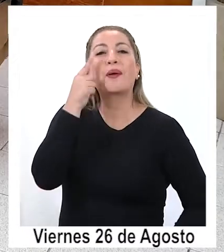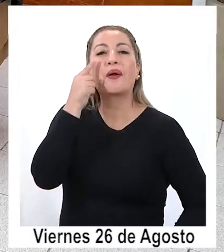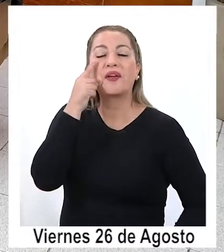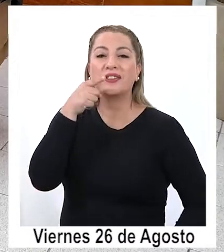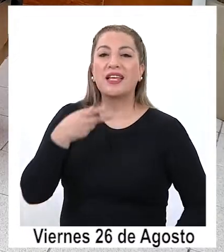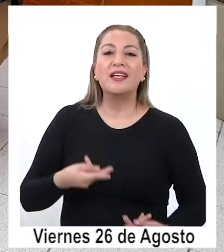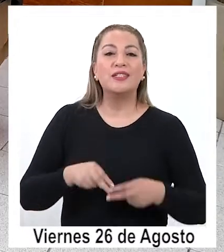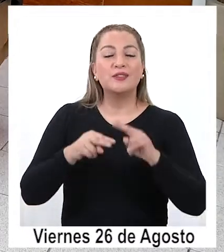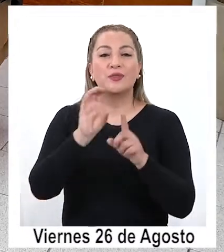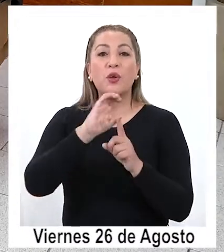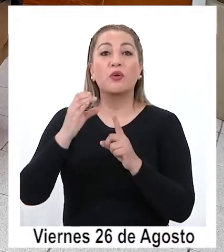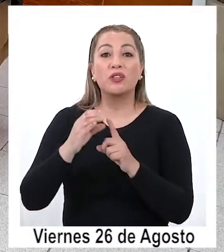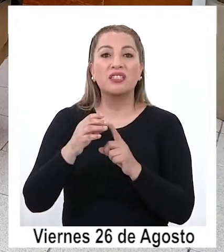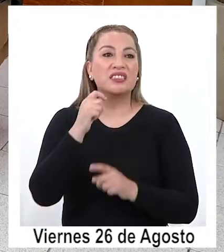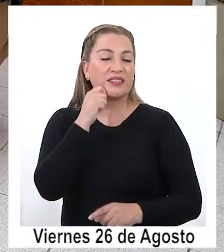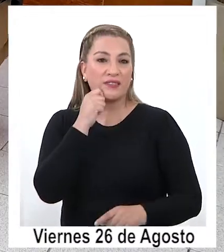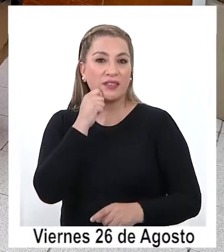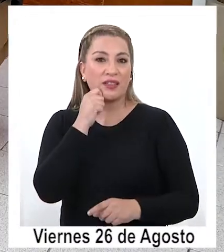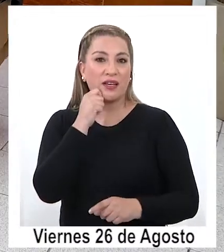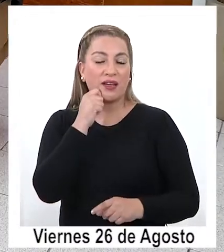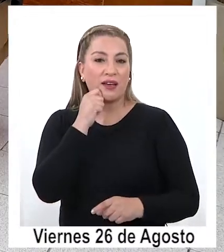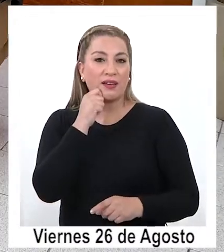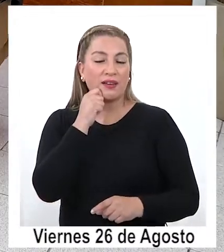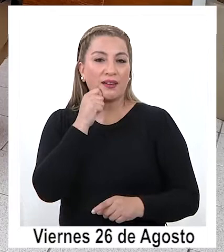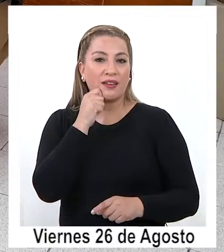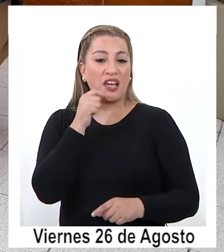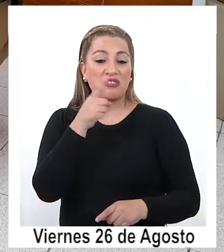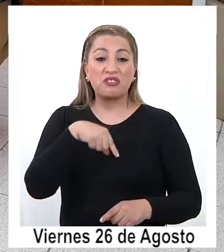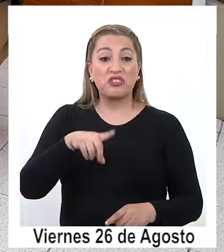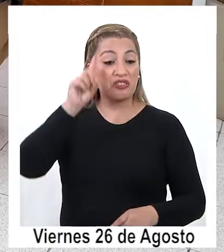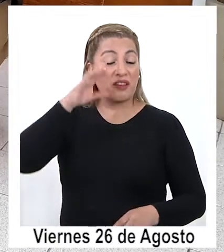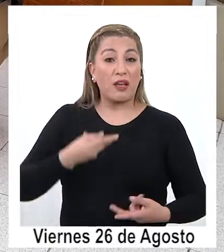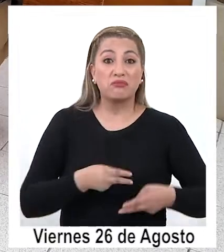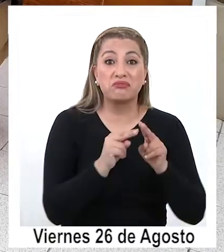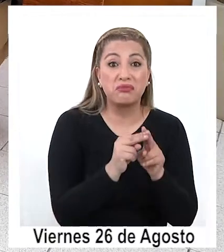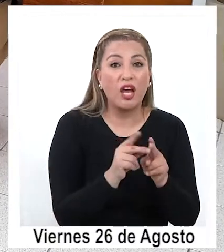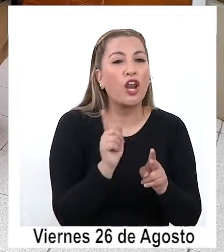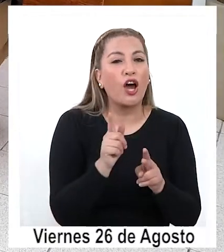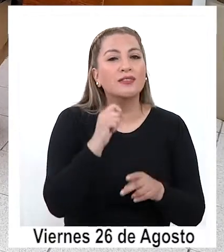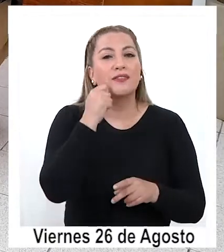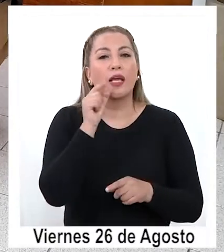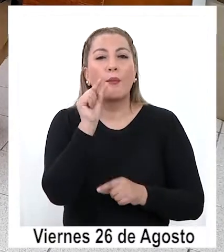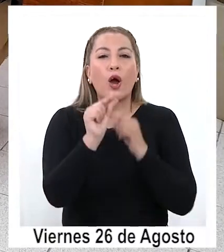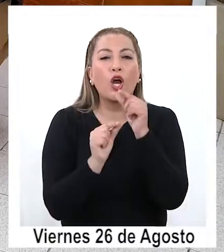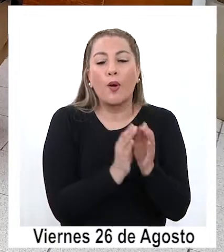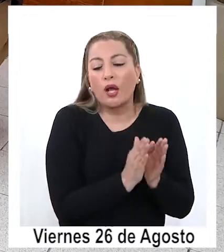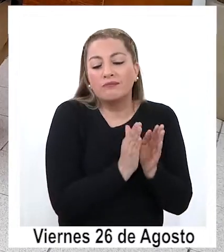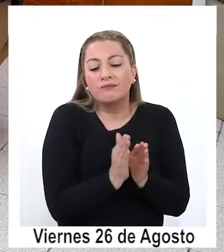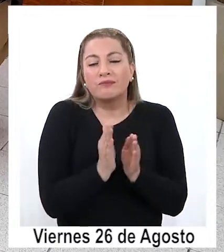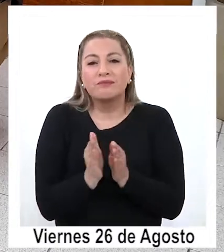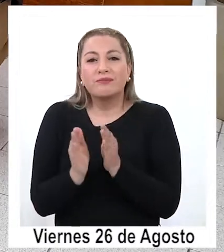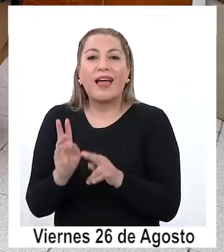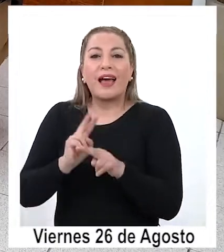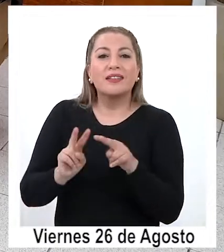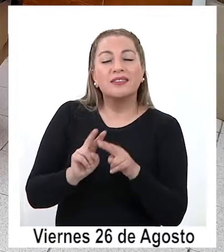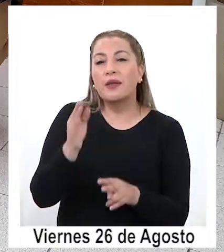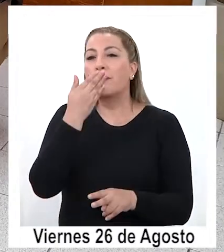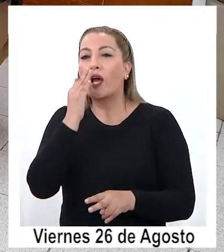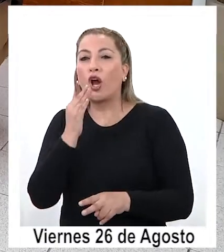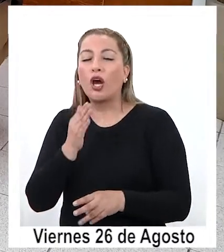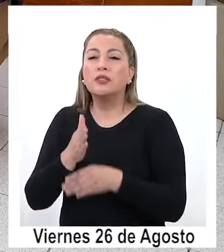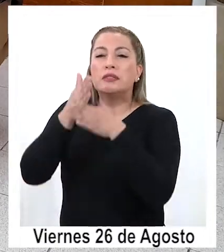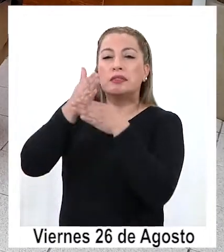bien que la infraestructura cultural no es algo que se arma y uno se desentiende es un proceso después vienen procesos de mejora de